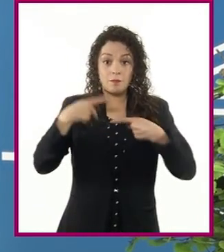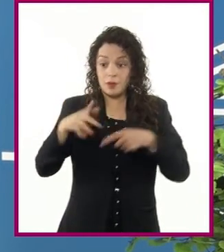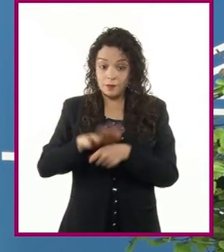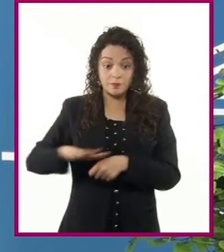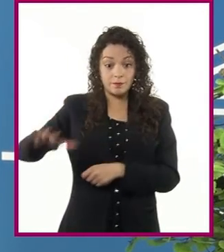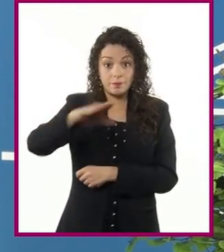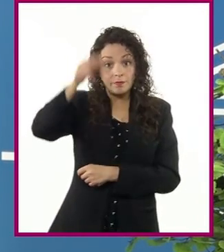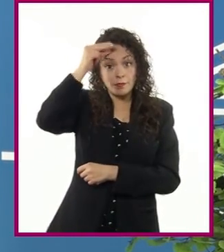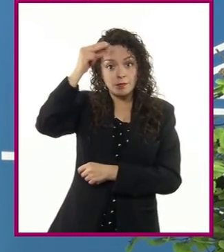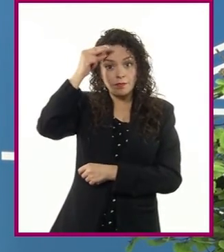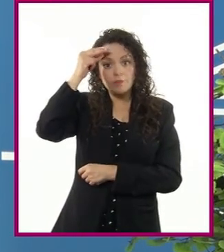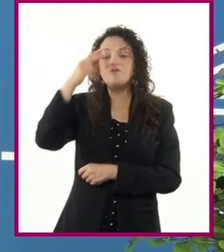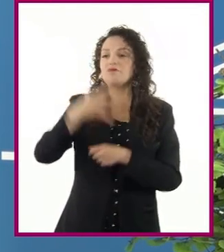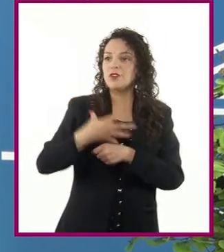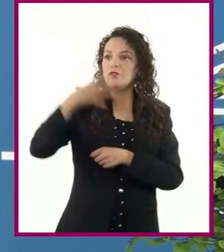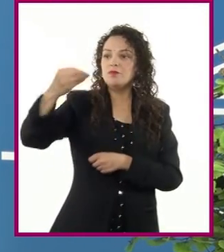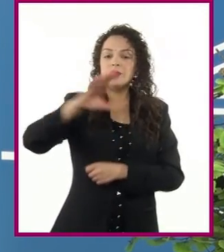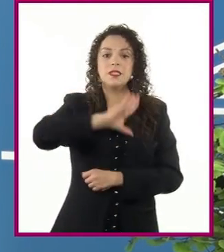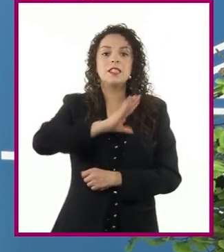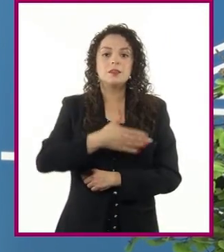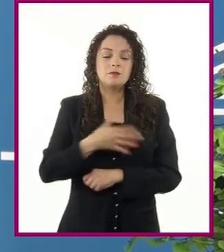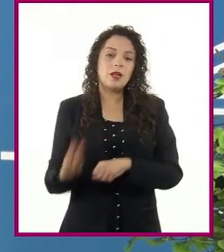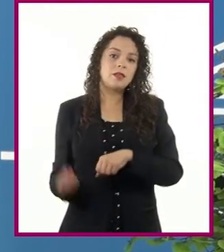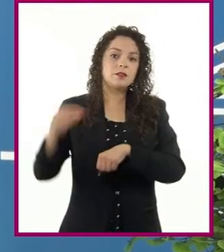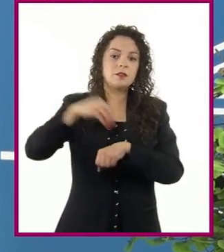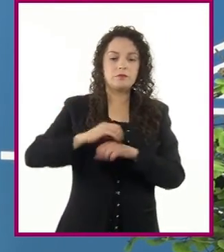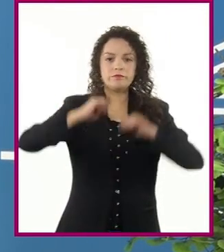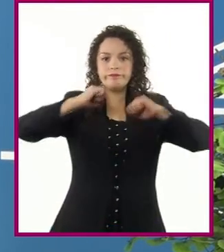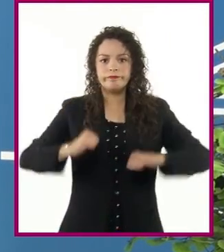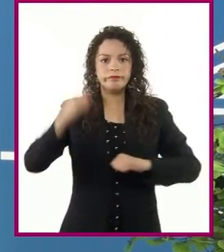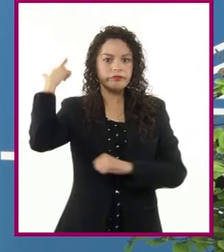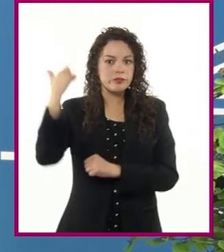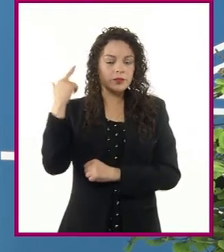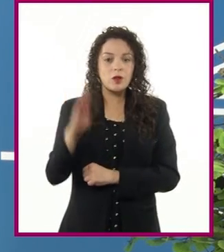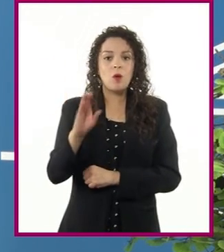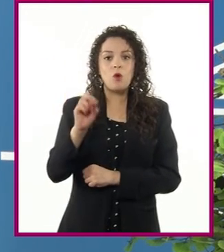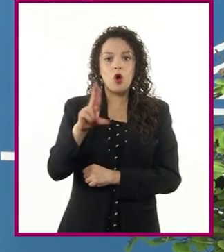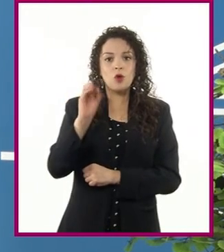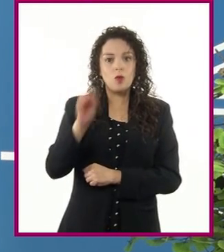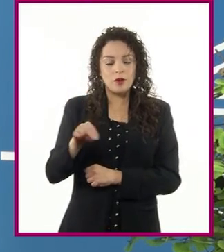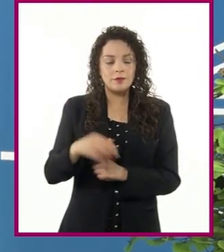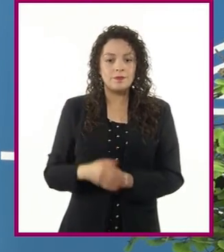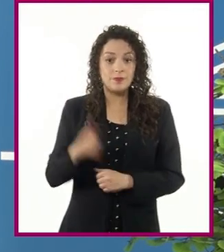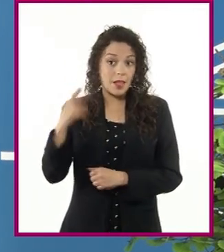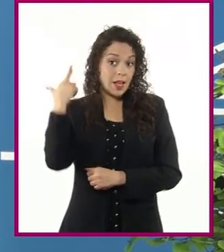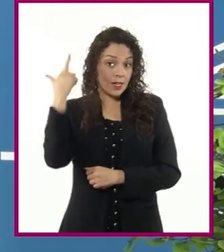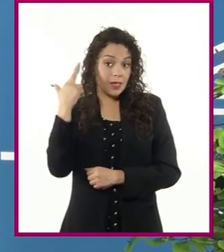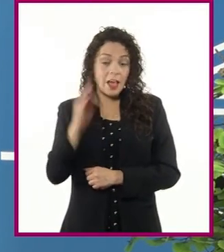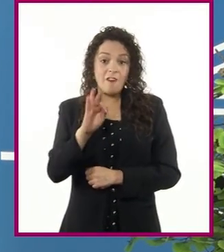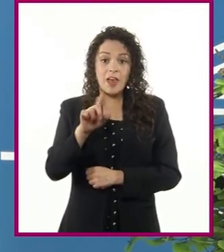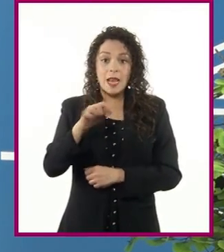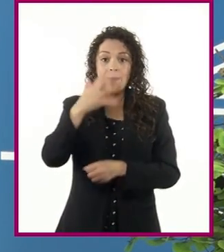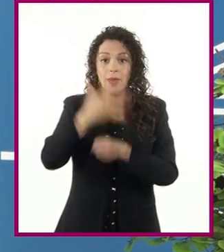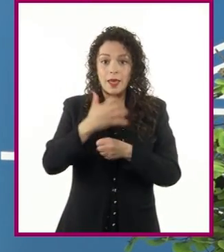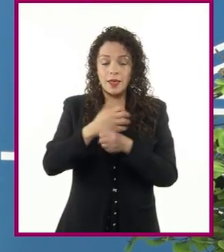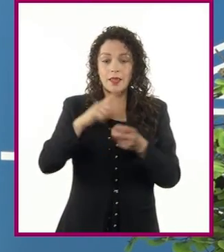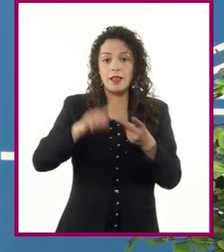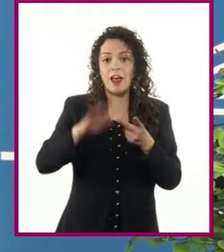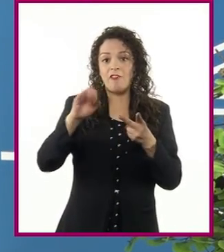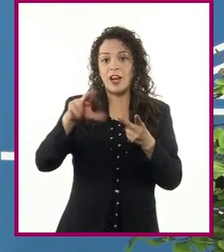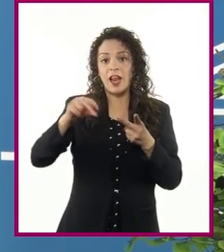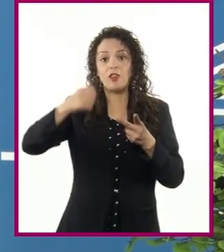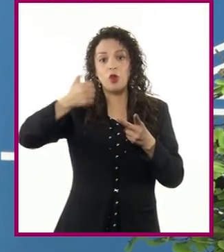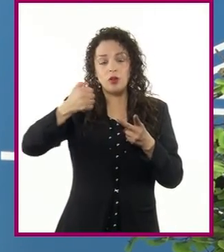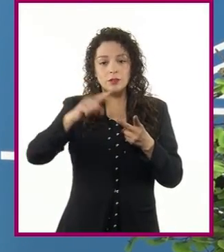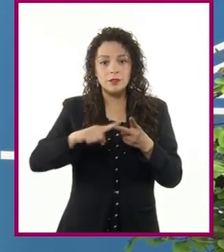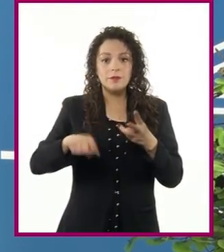a España, al instalarse en el trono la dinastía Borbón, cuyos reyes, Felipe V, Fernando VI